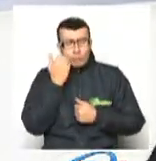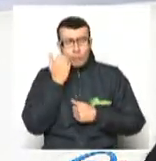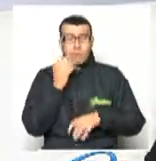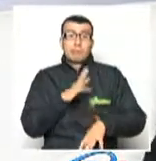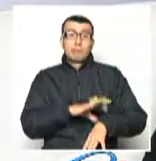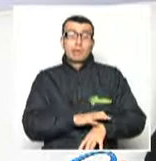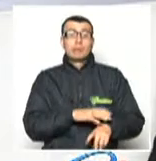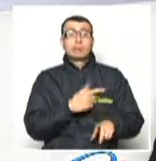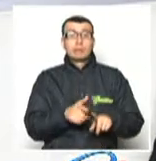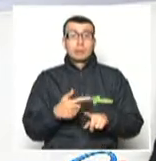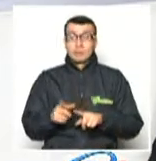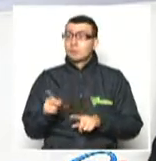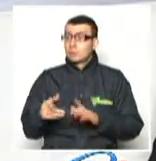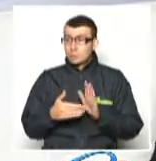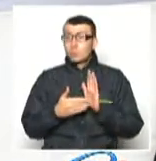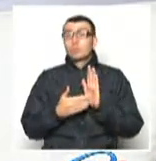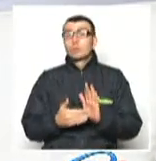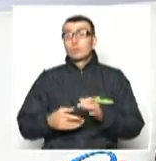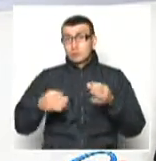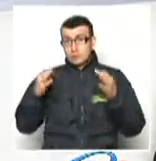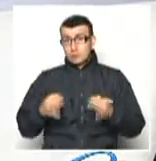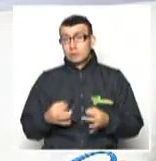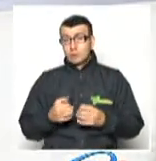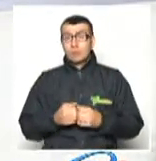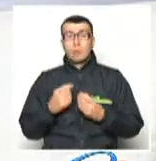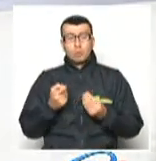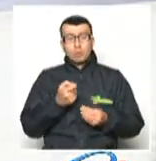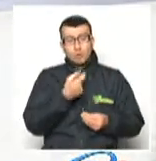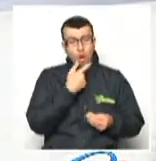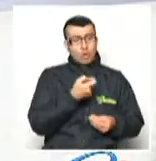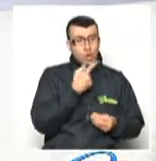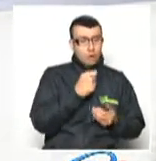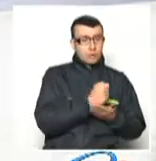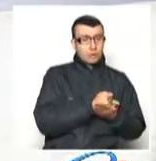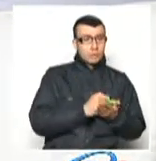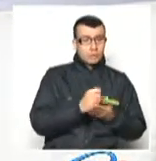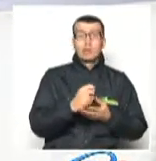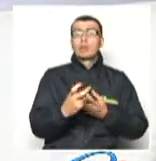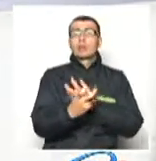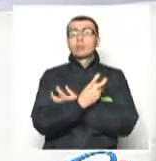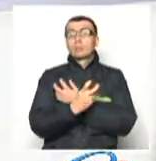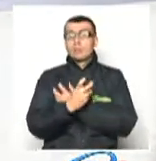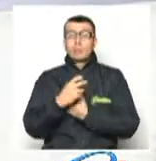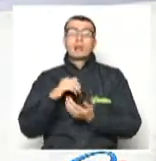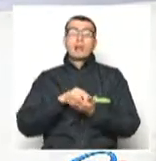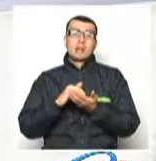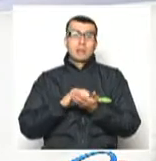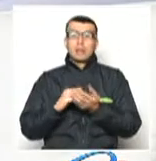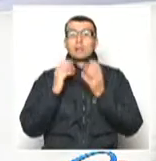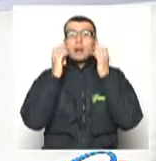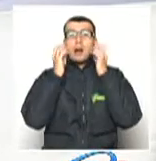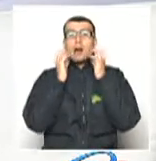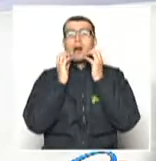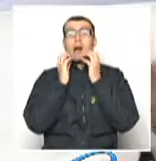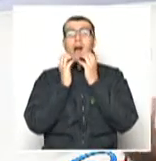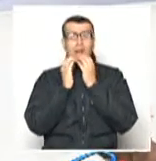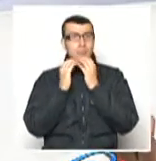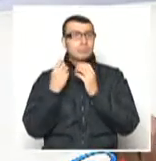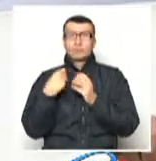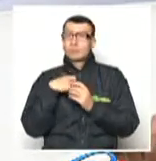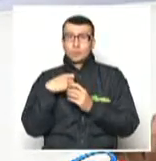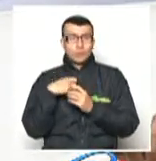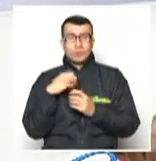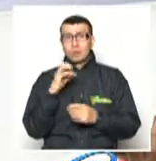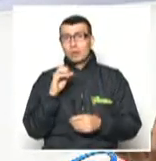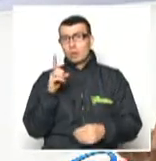estudios, ¿no?, que se ha demostrado que el alendronato en exceso lo que hace es producir esa osteoporosis en la mandíbula, porque acá no existe, y en el maxilar no